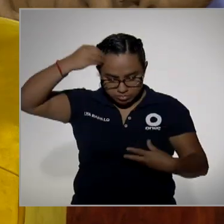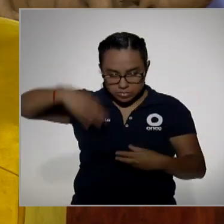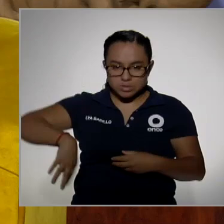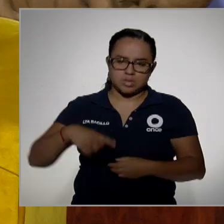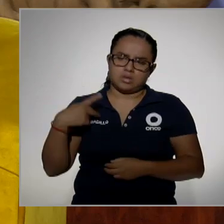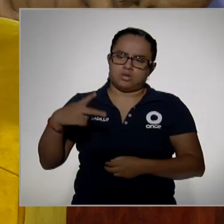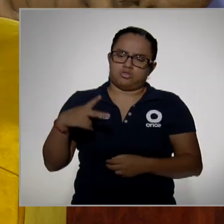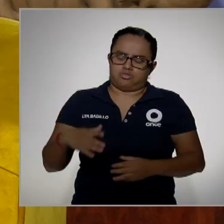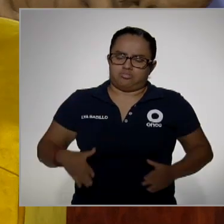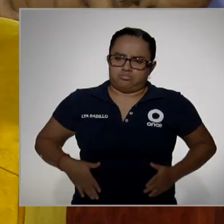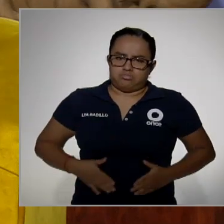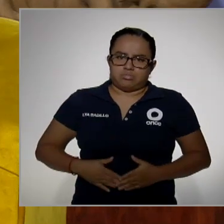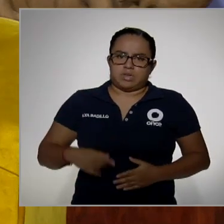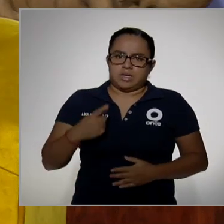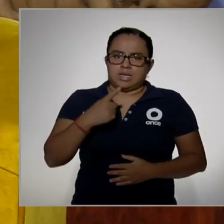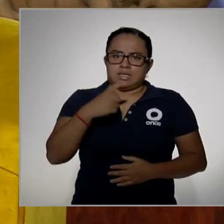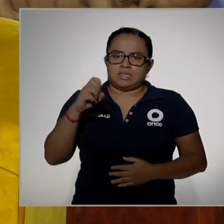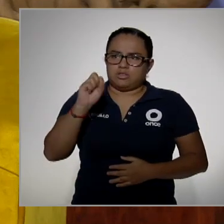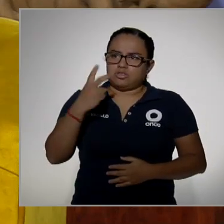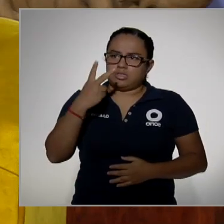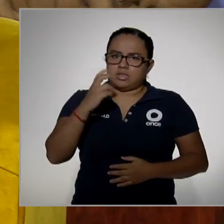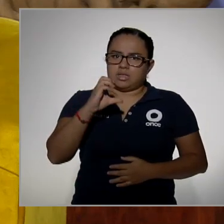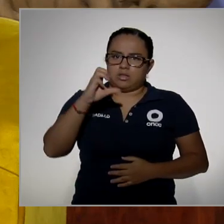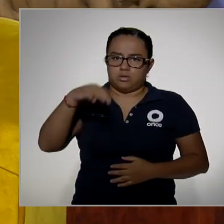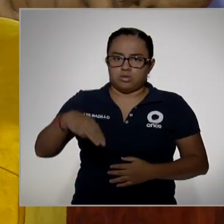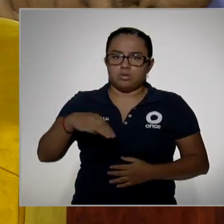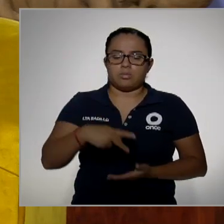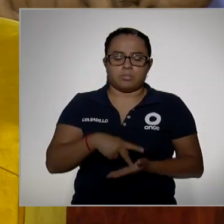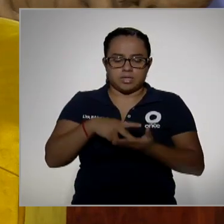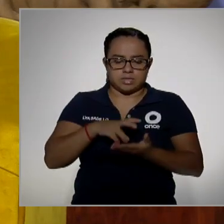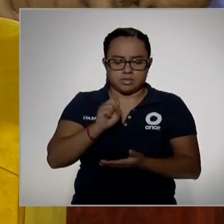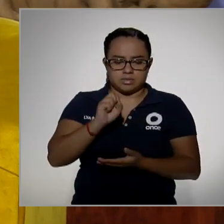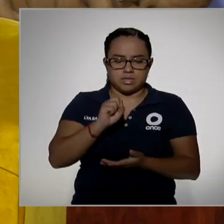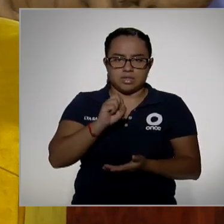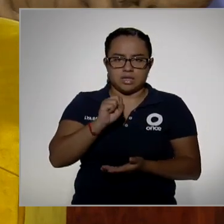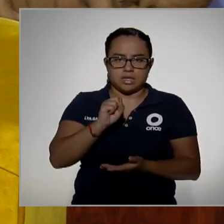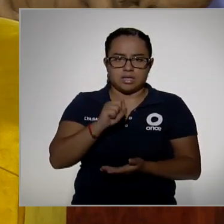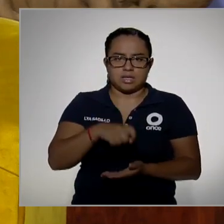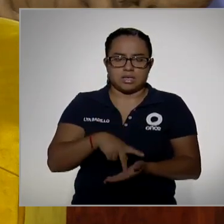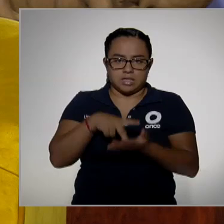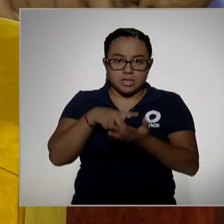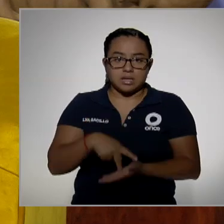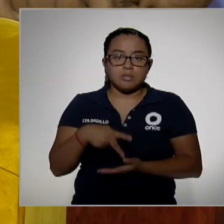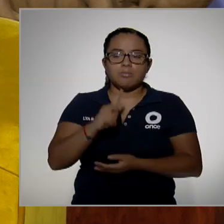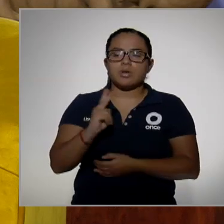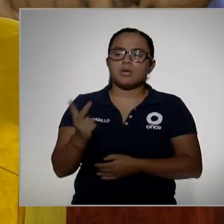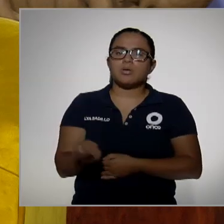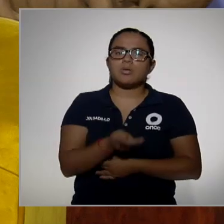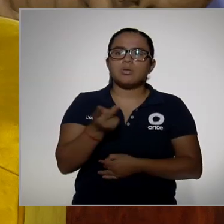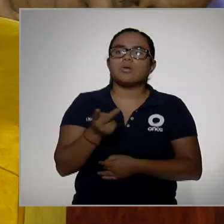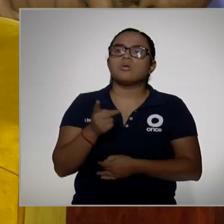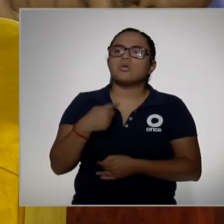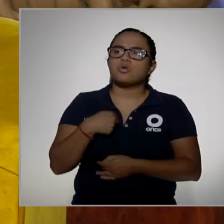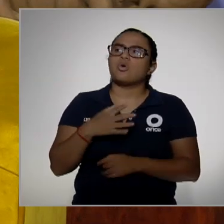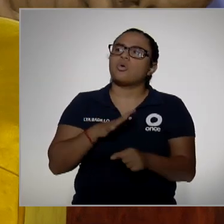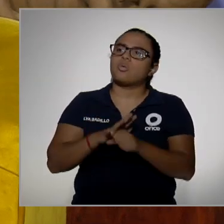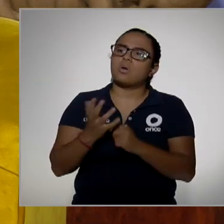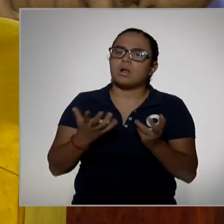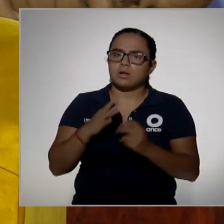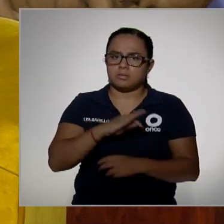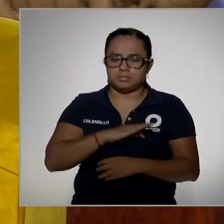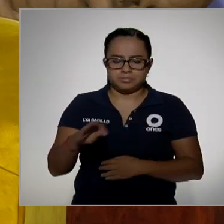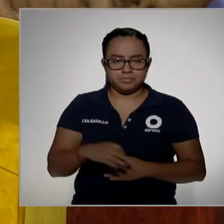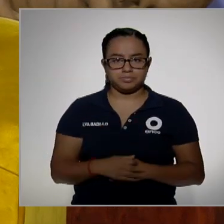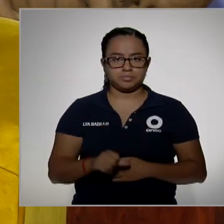una talla normal mide 162 centímetros pesa 60 kilos quiere preguntar los preguntar las doctoras qué puede hacer y